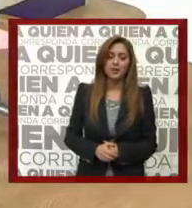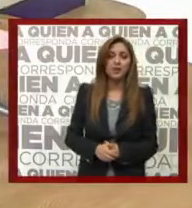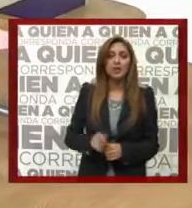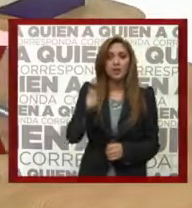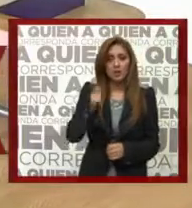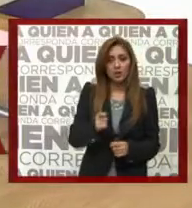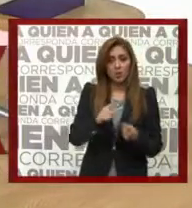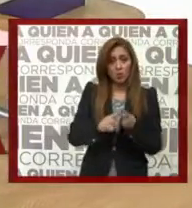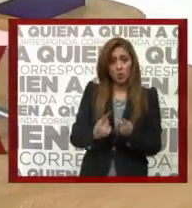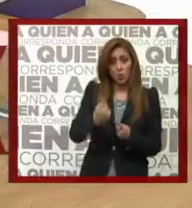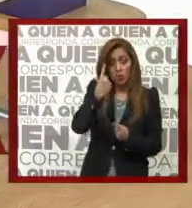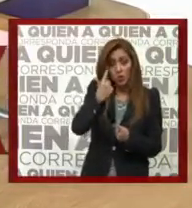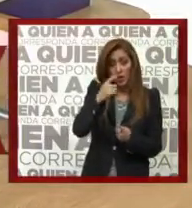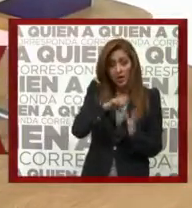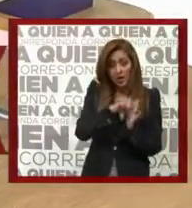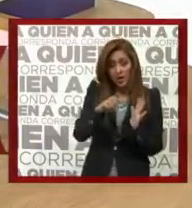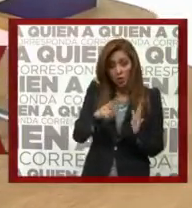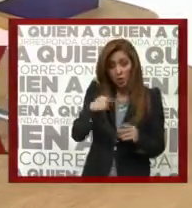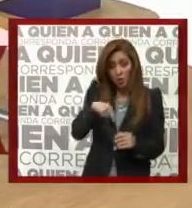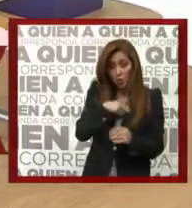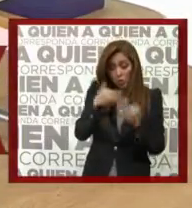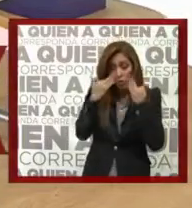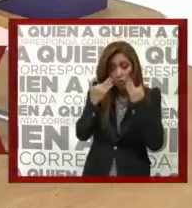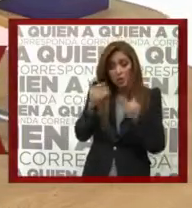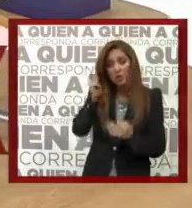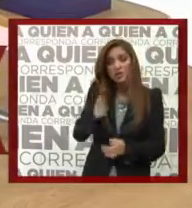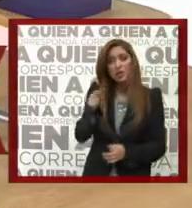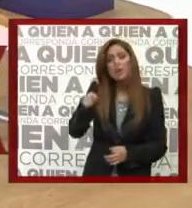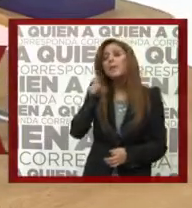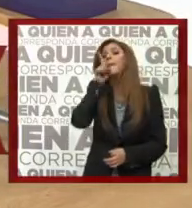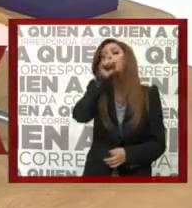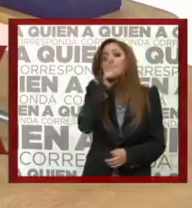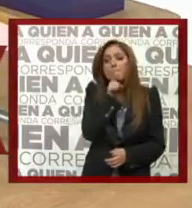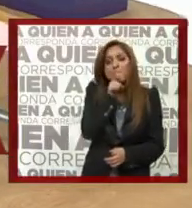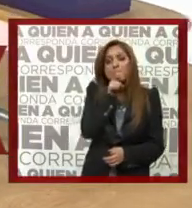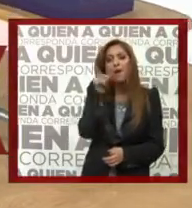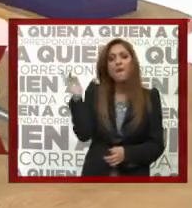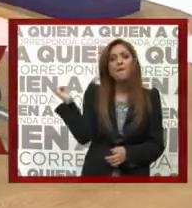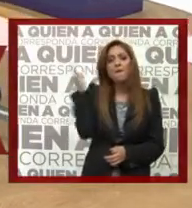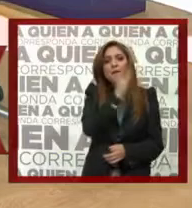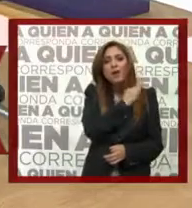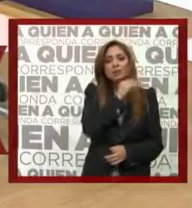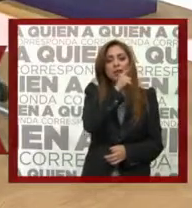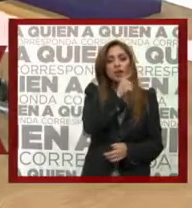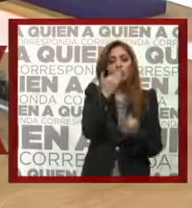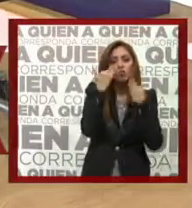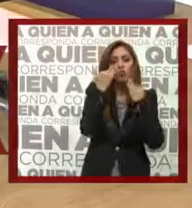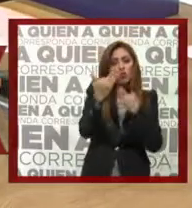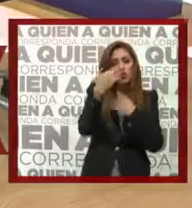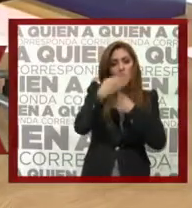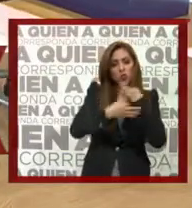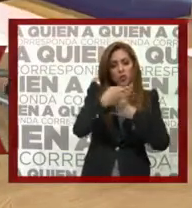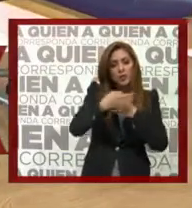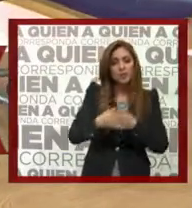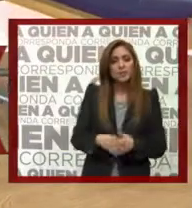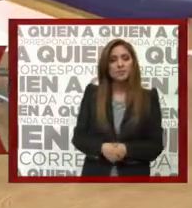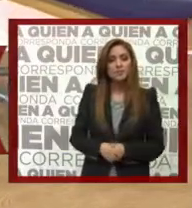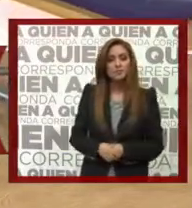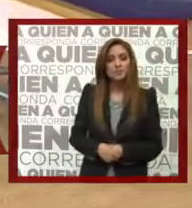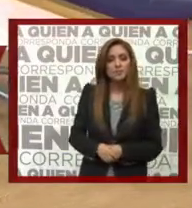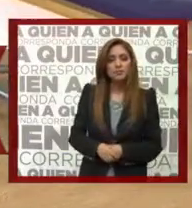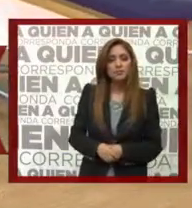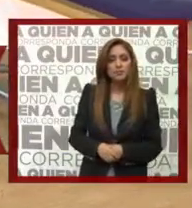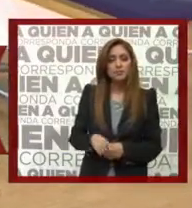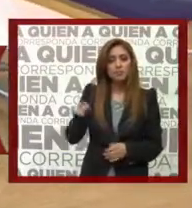uno. Si nosotros nos percatamos de esto es una mentira. Esto es una falsedad ante la autoridad. ¿Qué haces y eso merece autoridad? Cárcel. Le doy vista